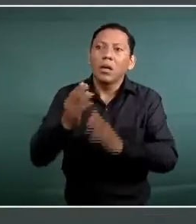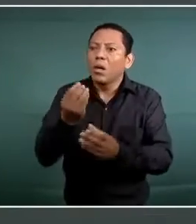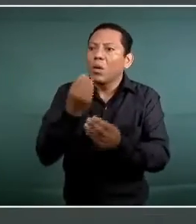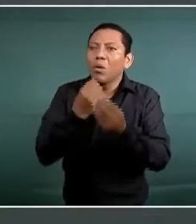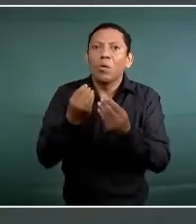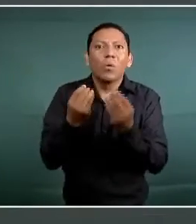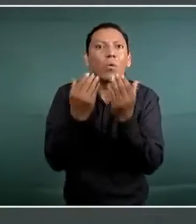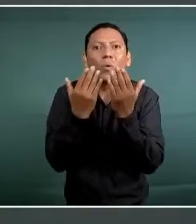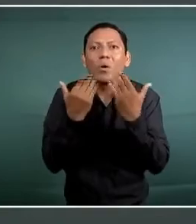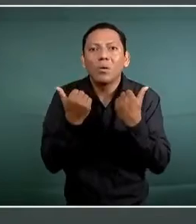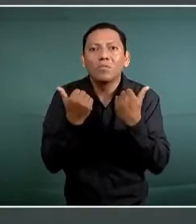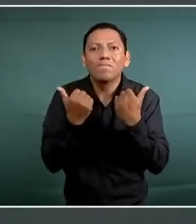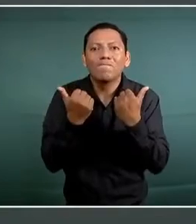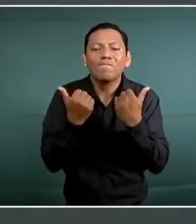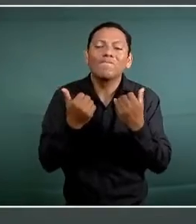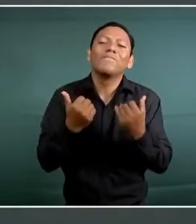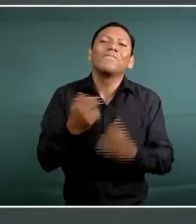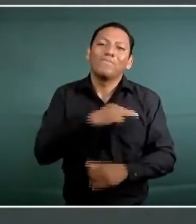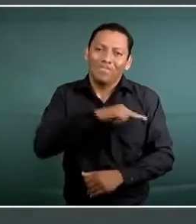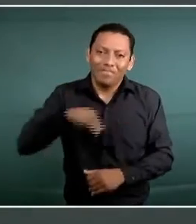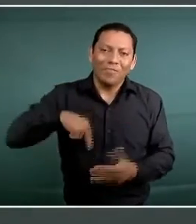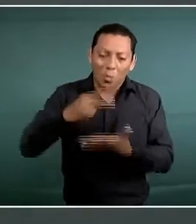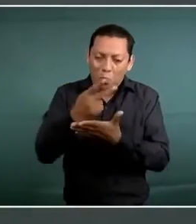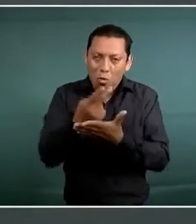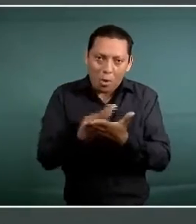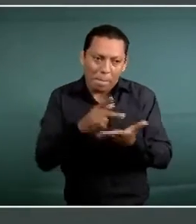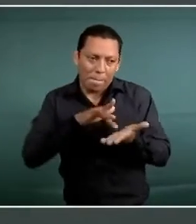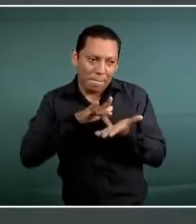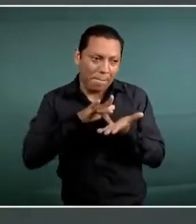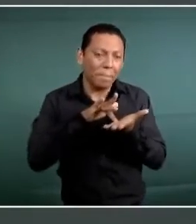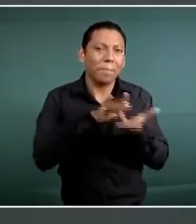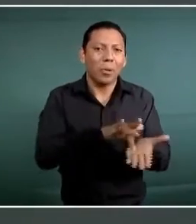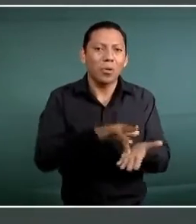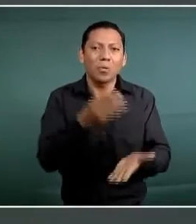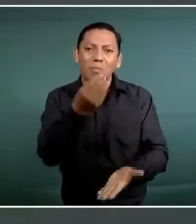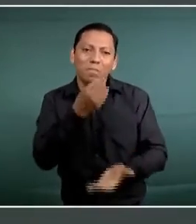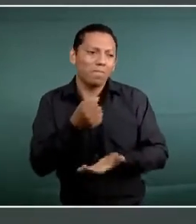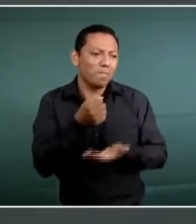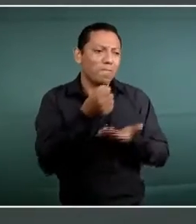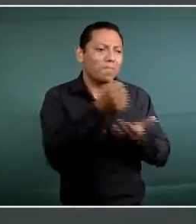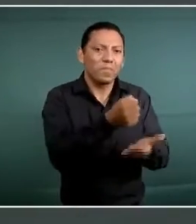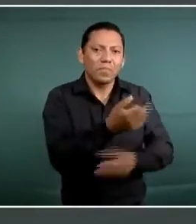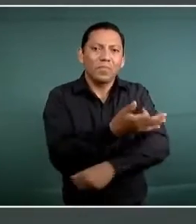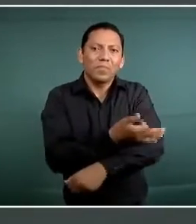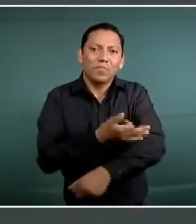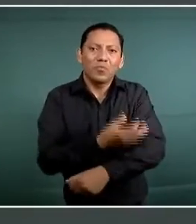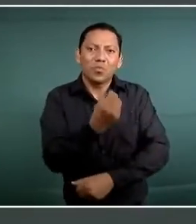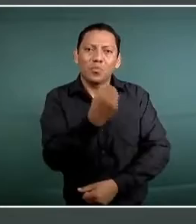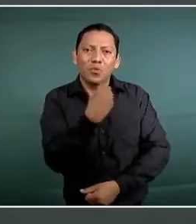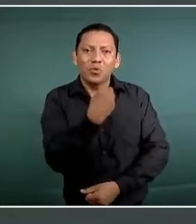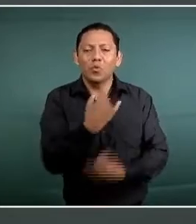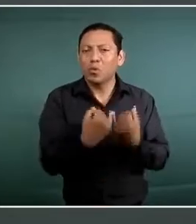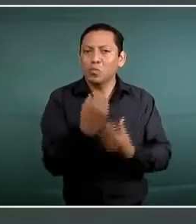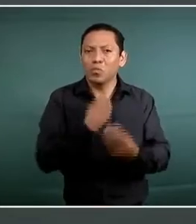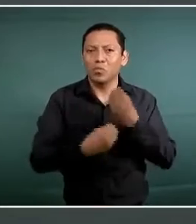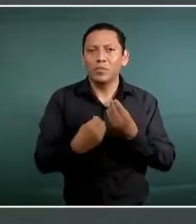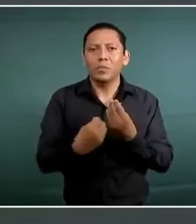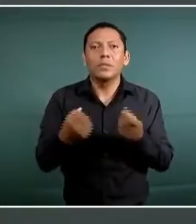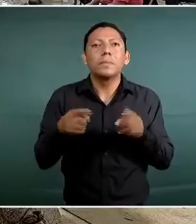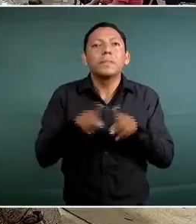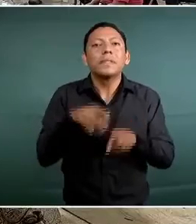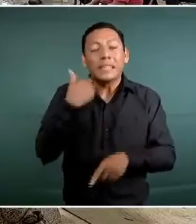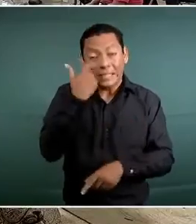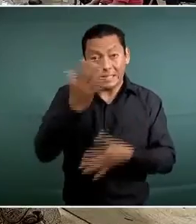Entonces, les estamos nosotros dando esas raciones de alimentación. Pero además, quiero